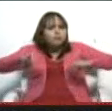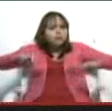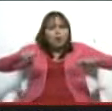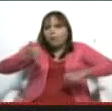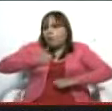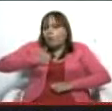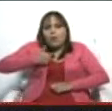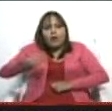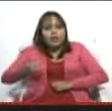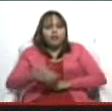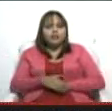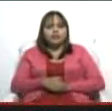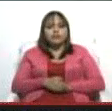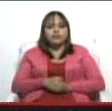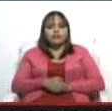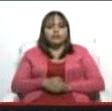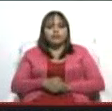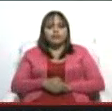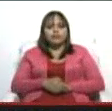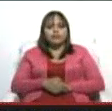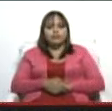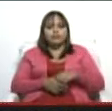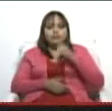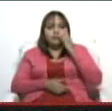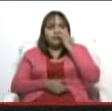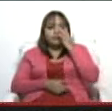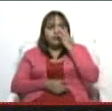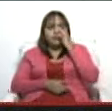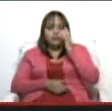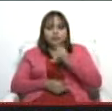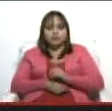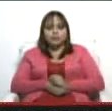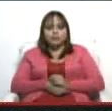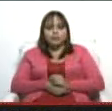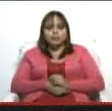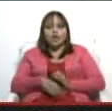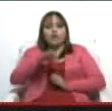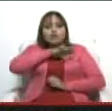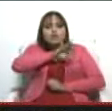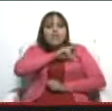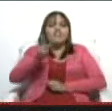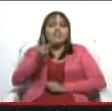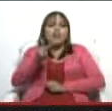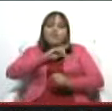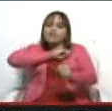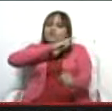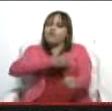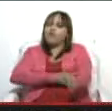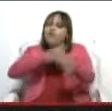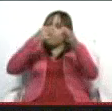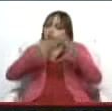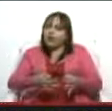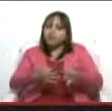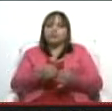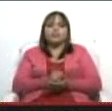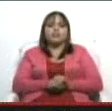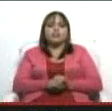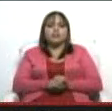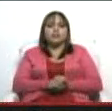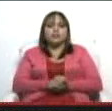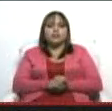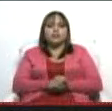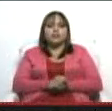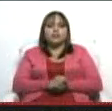del espectro político de Venezuela. La sociedad venezolana está ahora más fuerte que nunca y en esas condiciones acude a